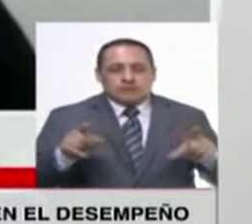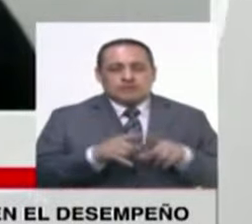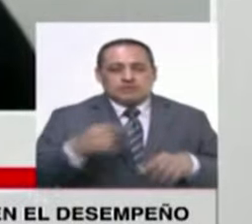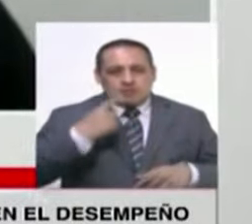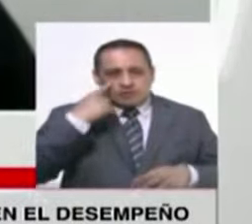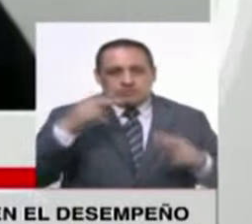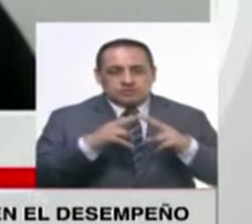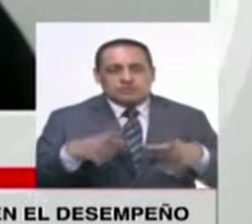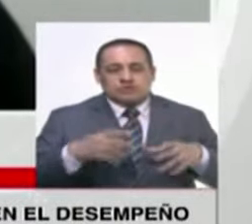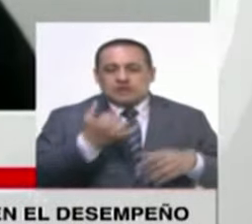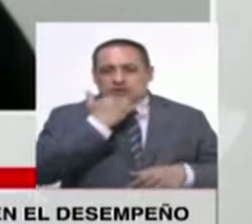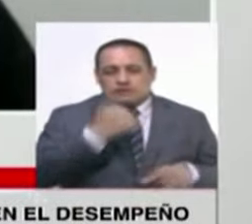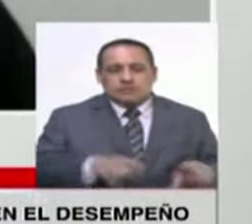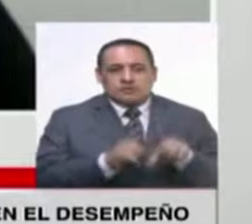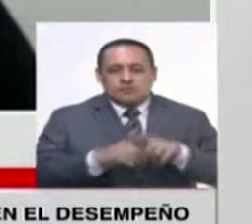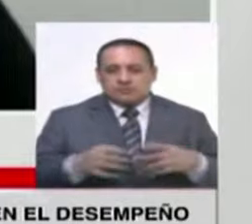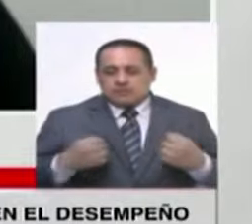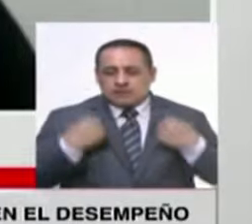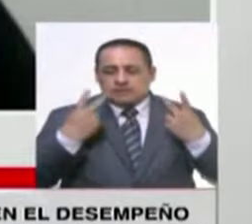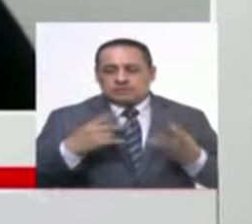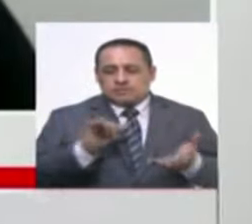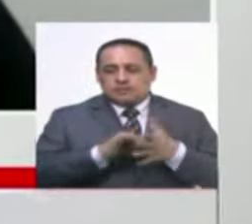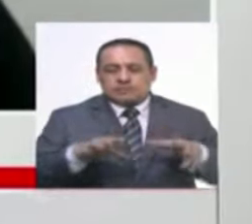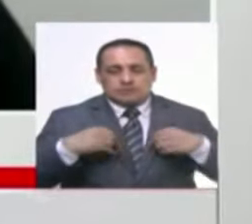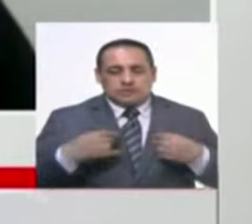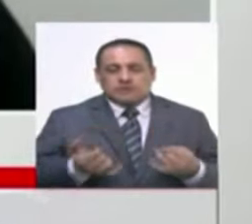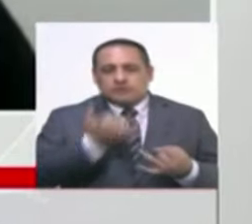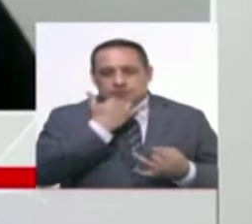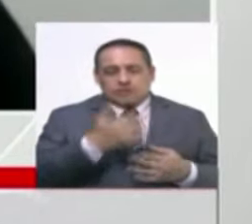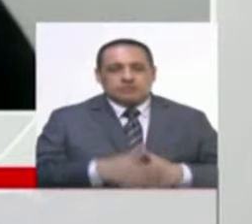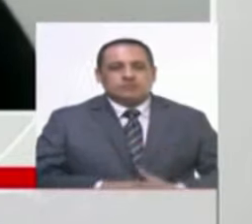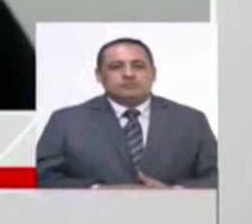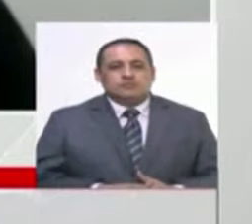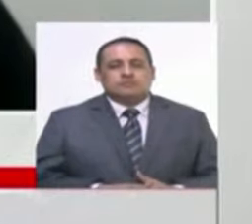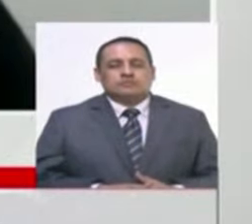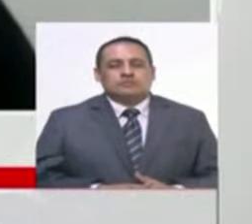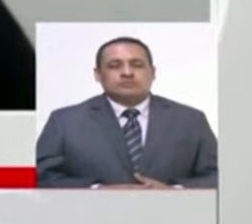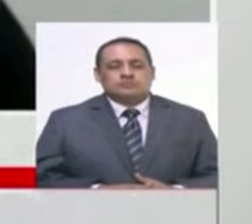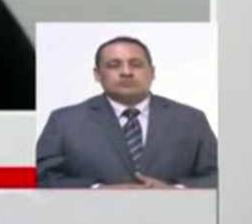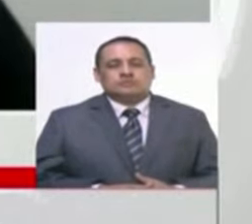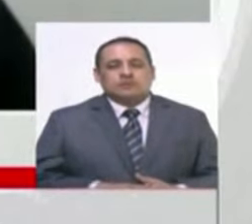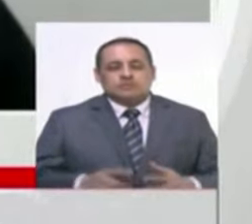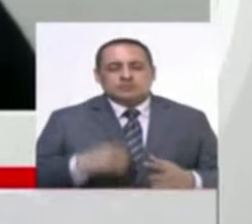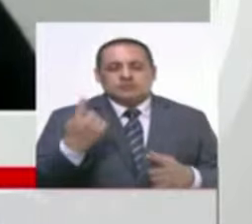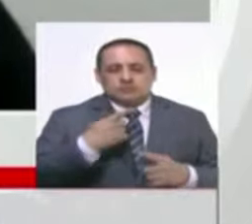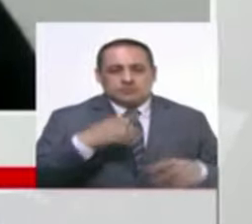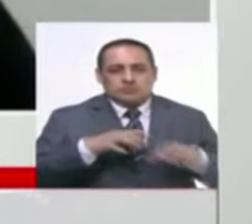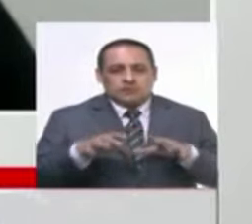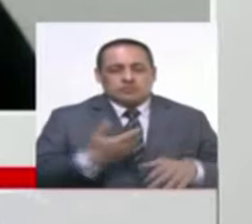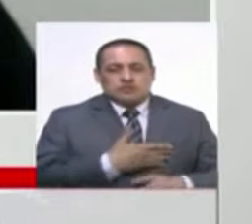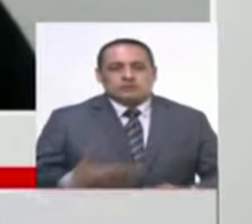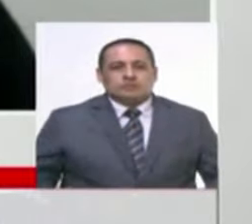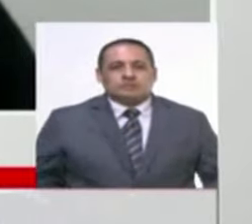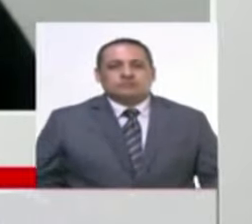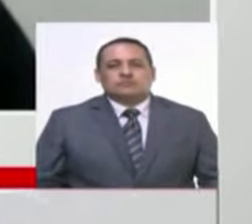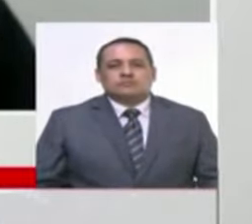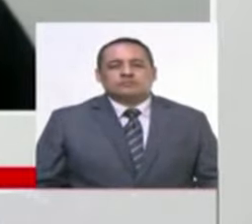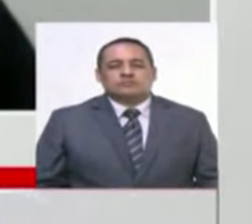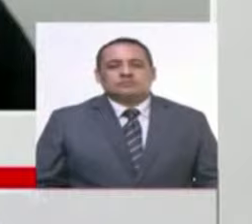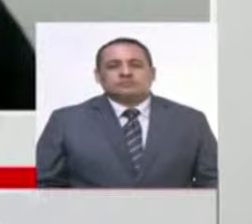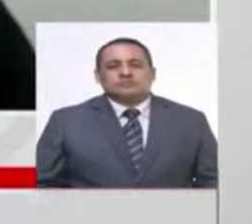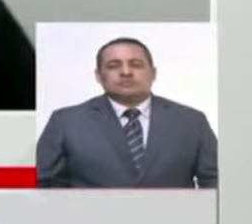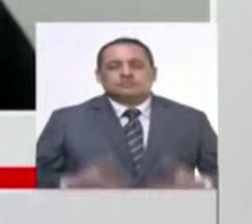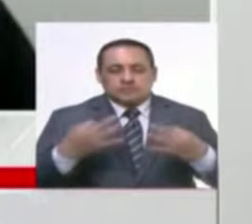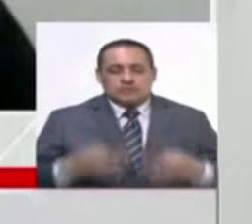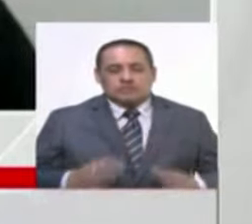reconocer nuestros errores, hay que ser valiente para poder aceptar que nos equivocamos, simplemente por eso lo hago, señor presidente. Correcto. Pero sí,